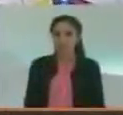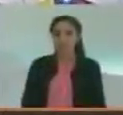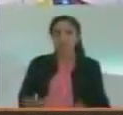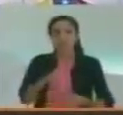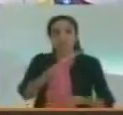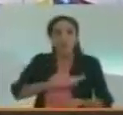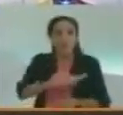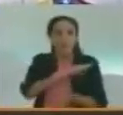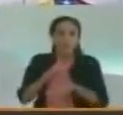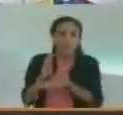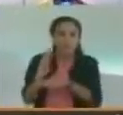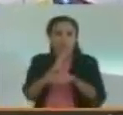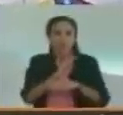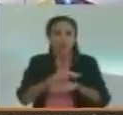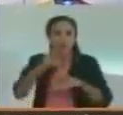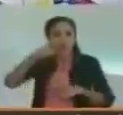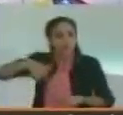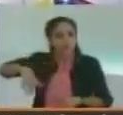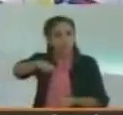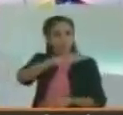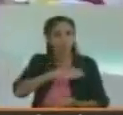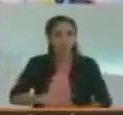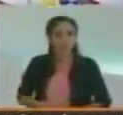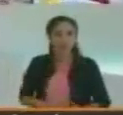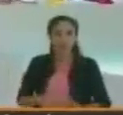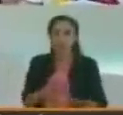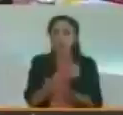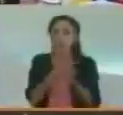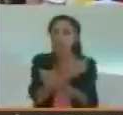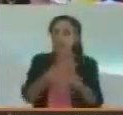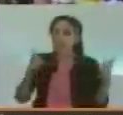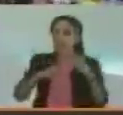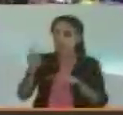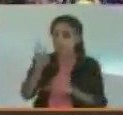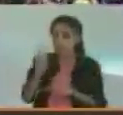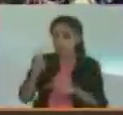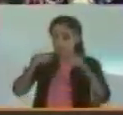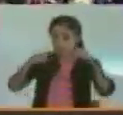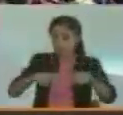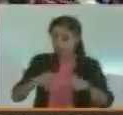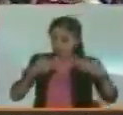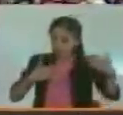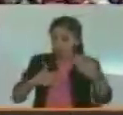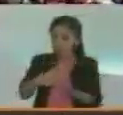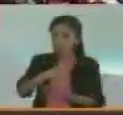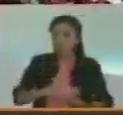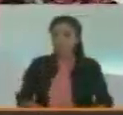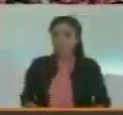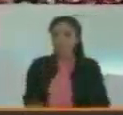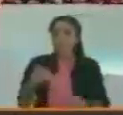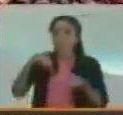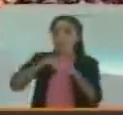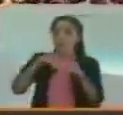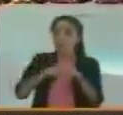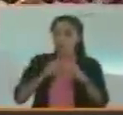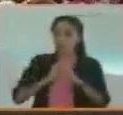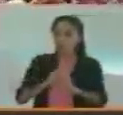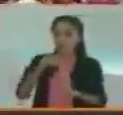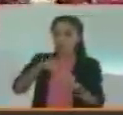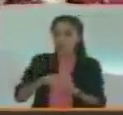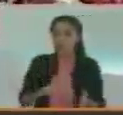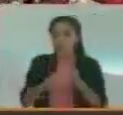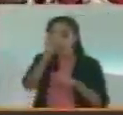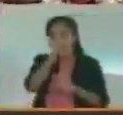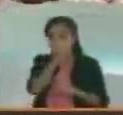al pueblo, de amar al pueblo, de liberar a Venezuela. Y aquí voy a seguir con los votos del pueblo el próximo